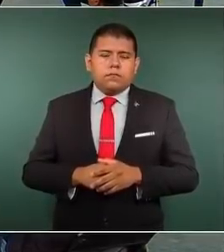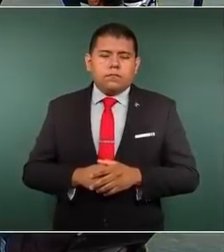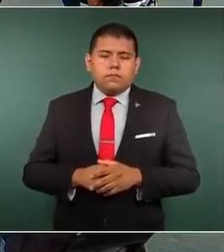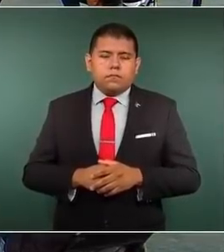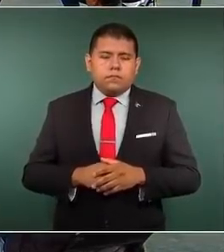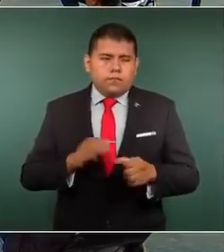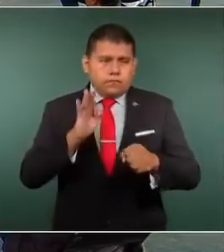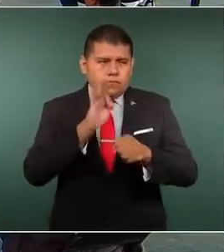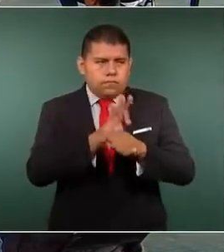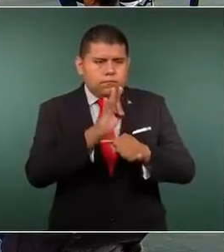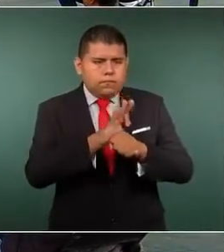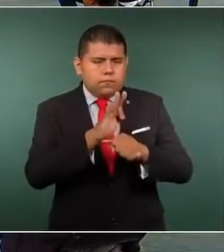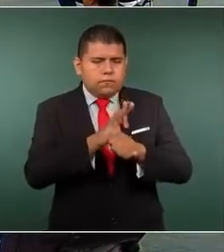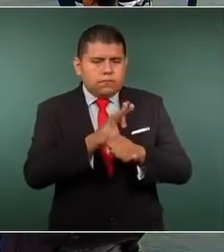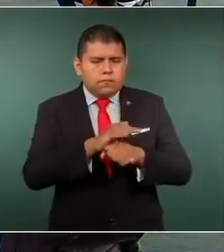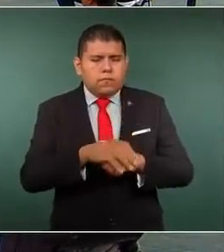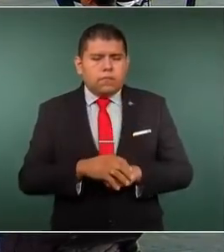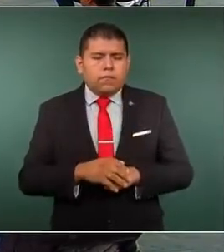y la seguridad